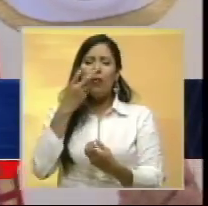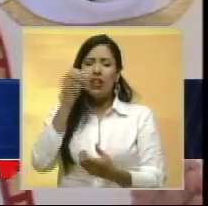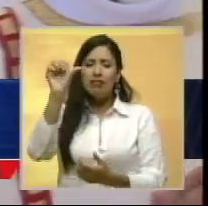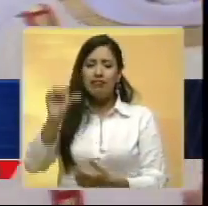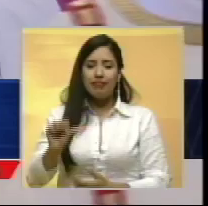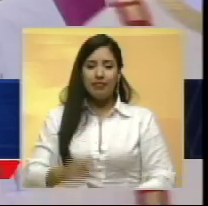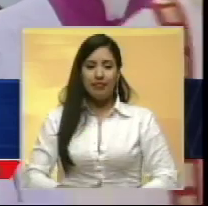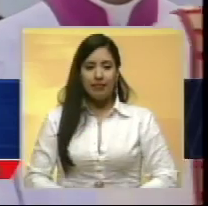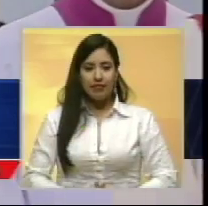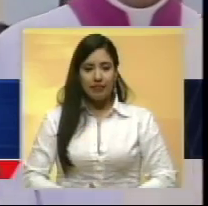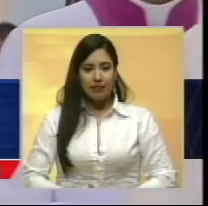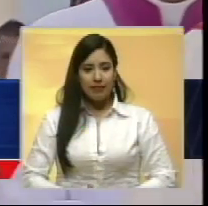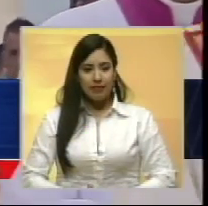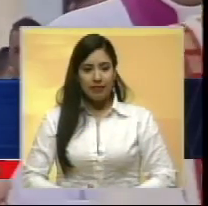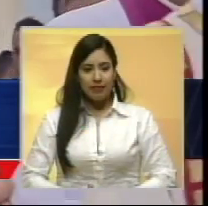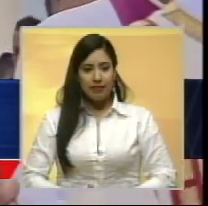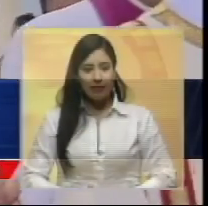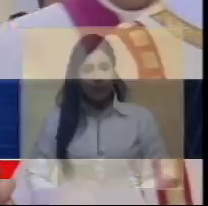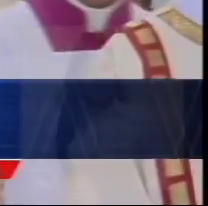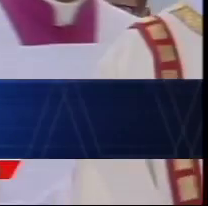minutos.